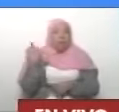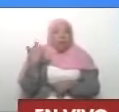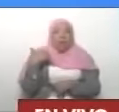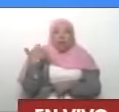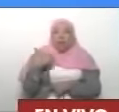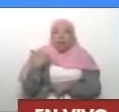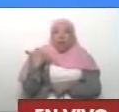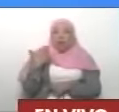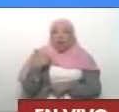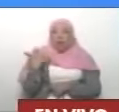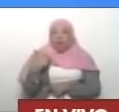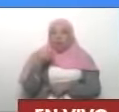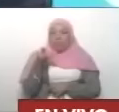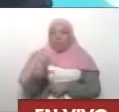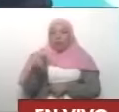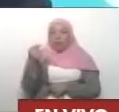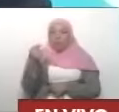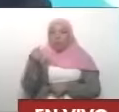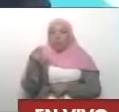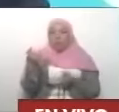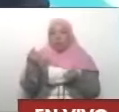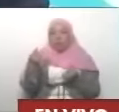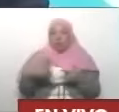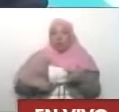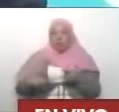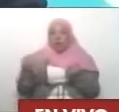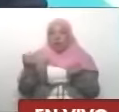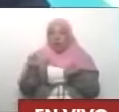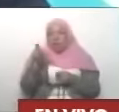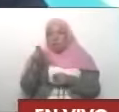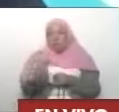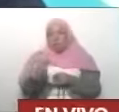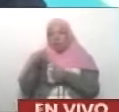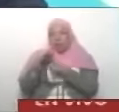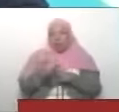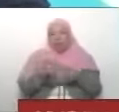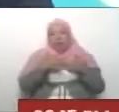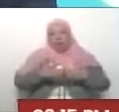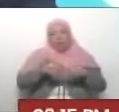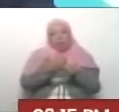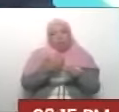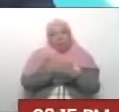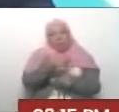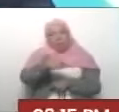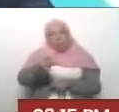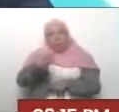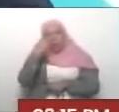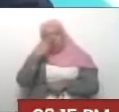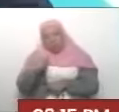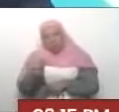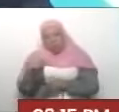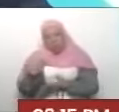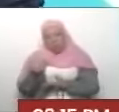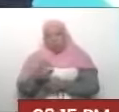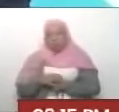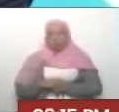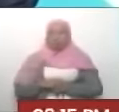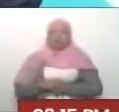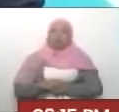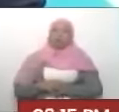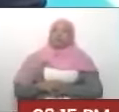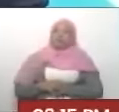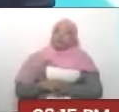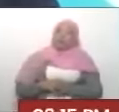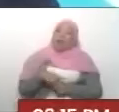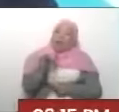una constante de acción, porque además cuando hablamos de resistencia a veces semánticamente creemos que es simplemente recibir, no, es recibir y